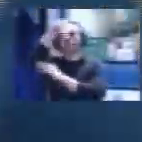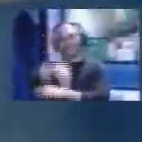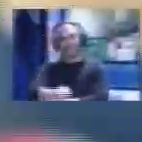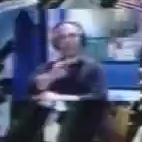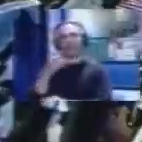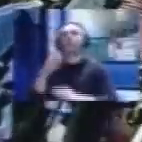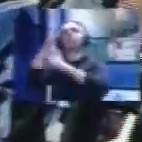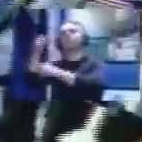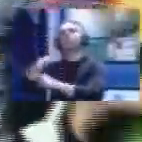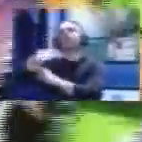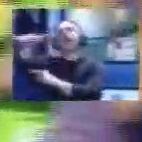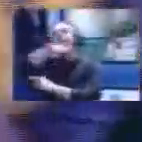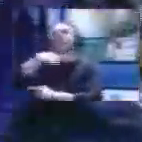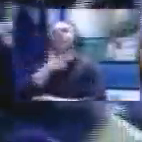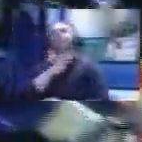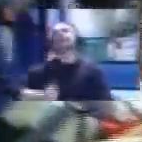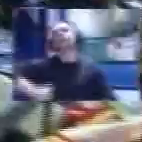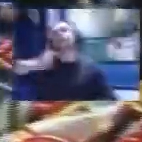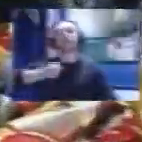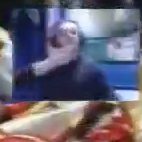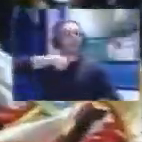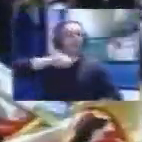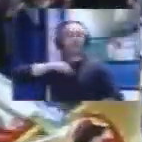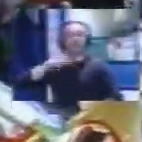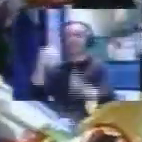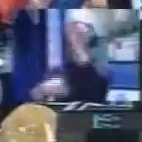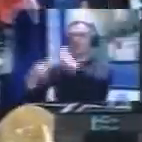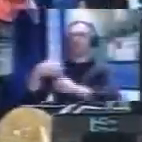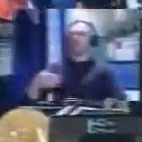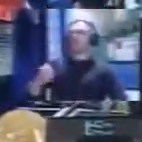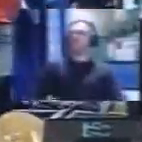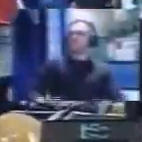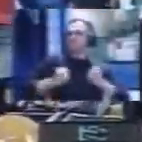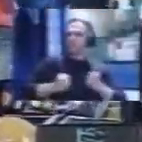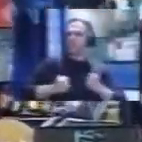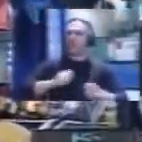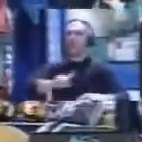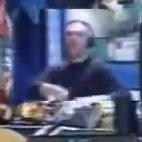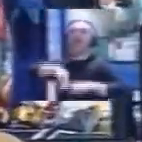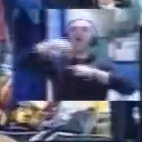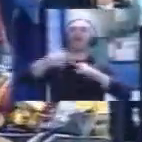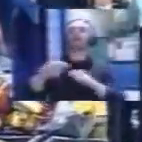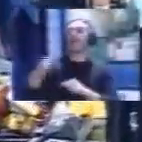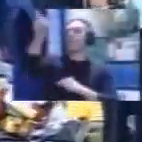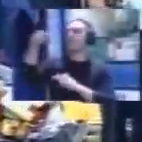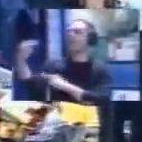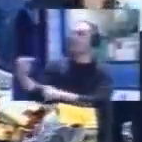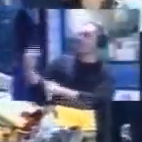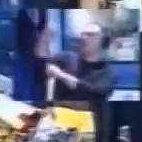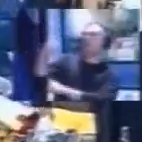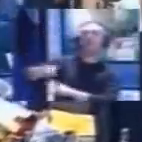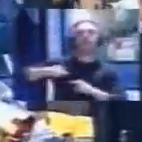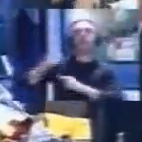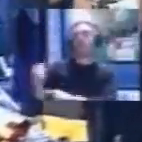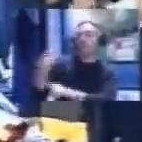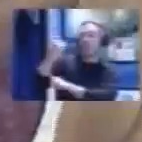nos gusta más. Nosotros éramos muy varoniles, hasta que un día nos dijo el director,